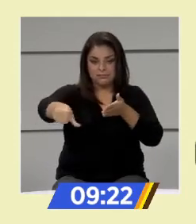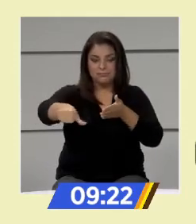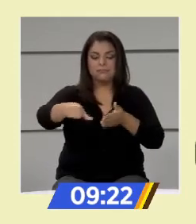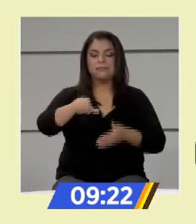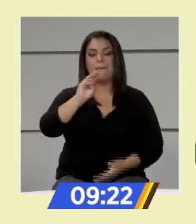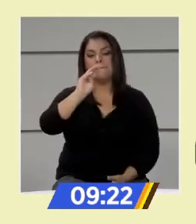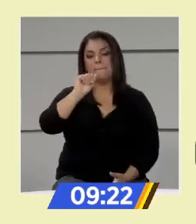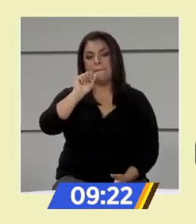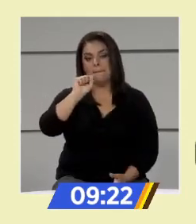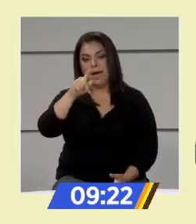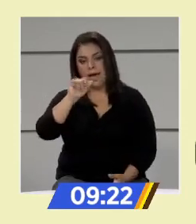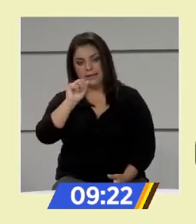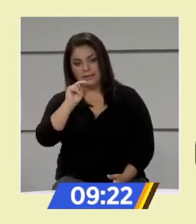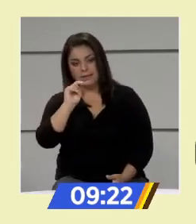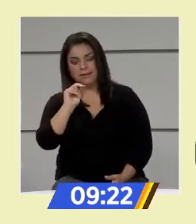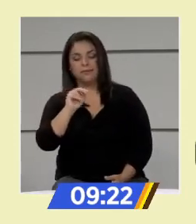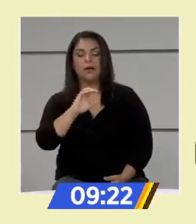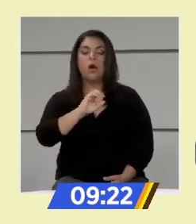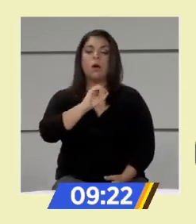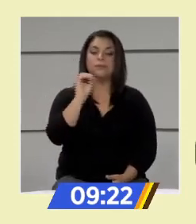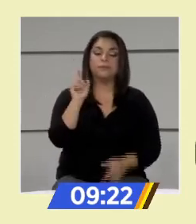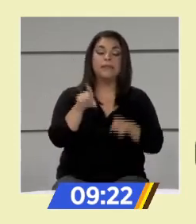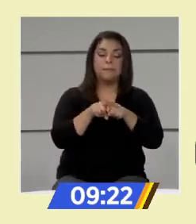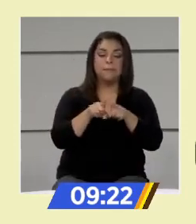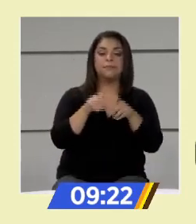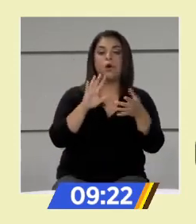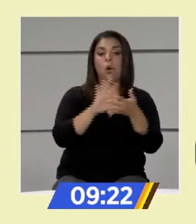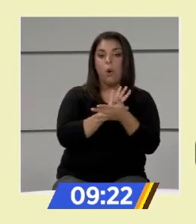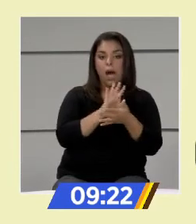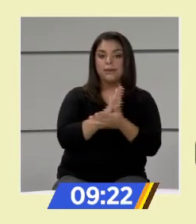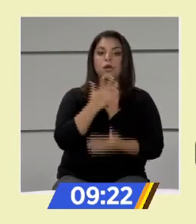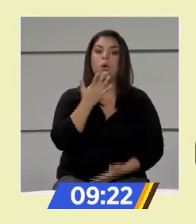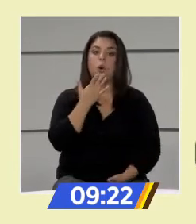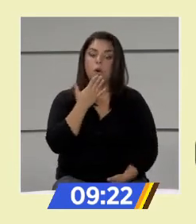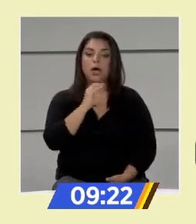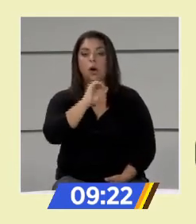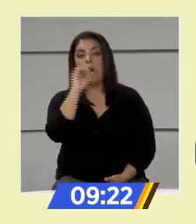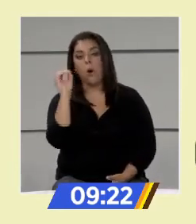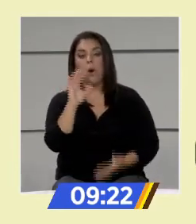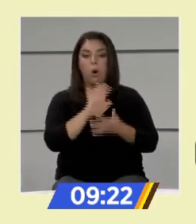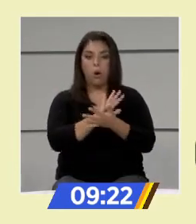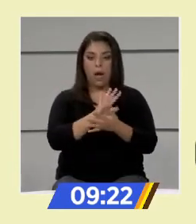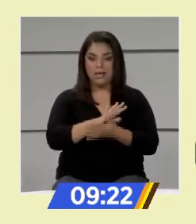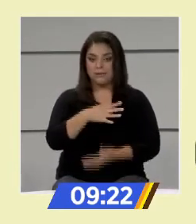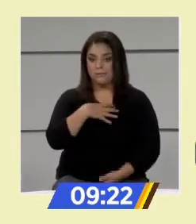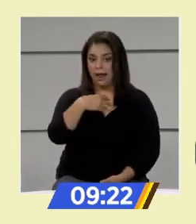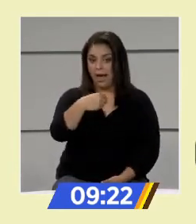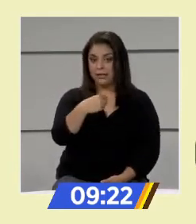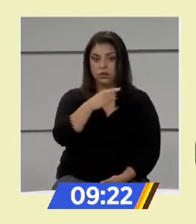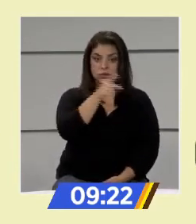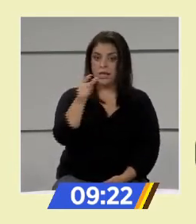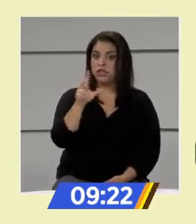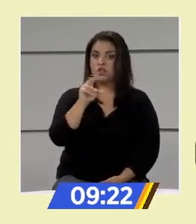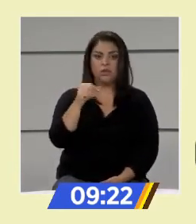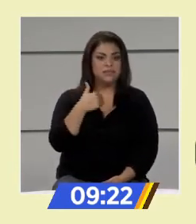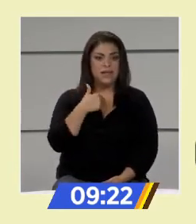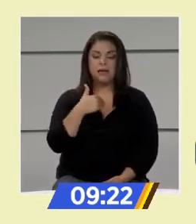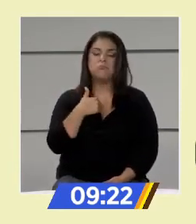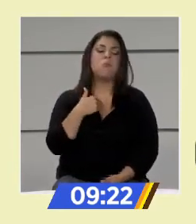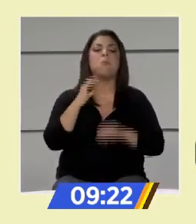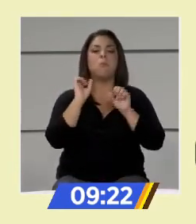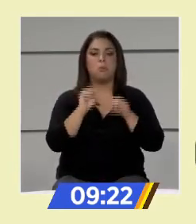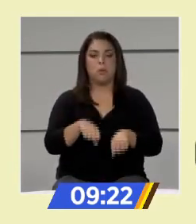como masking, o tape, hojas de colores y hojas blancas, o si no tienen, papel periódico, incluso el periódico lo cortan a la mitad y